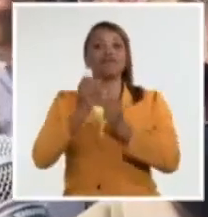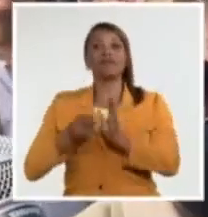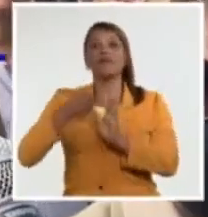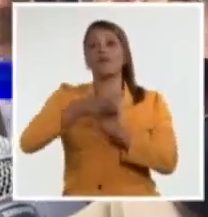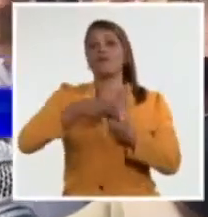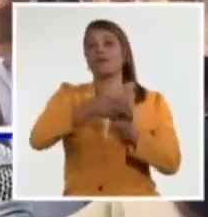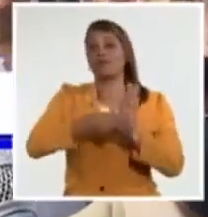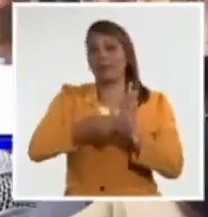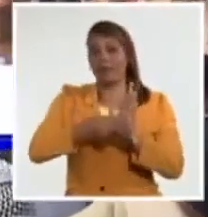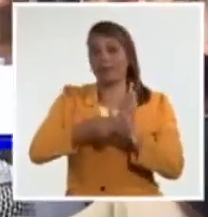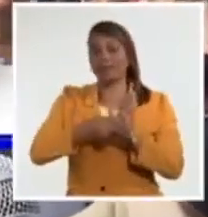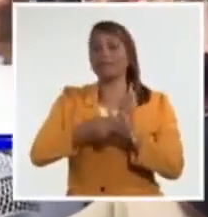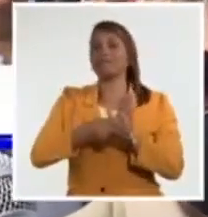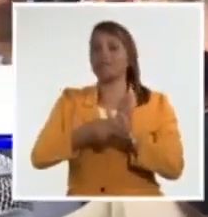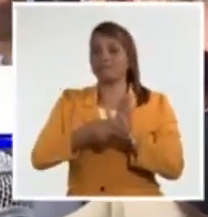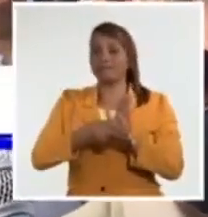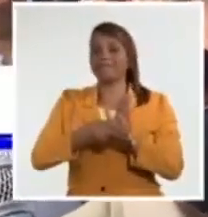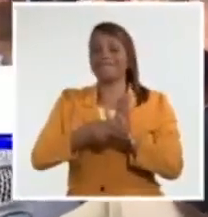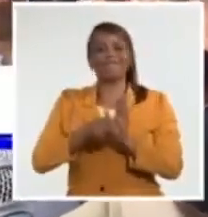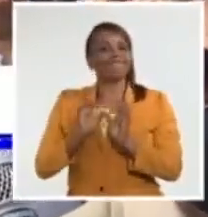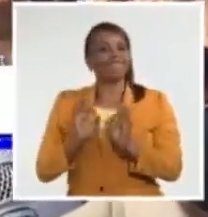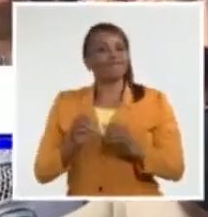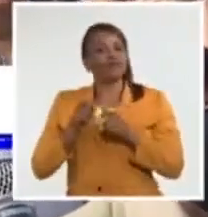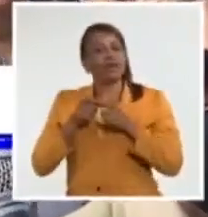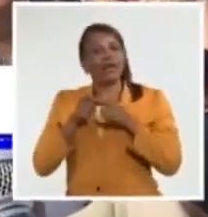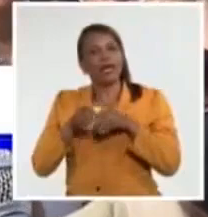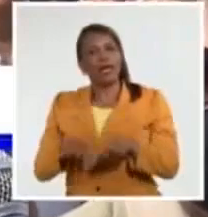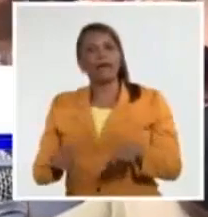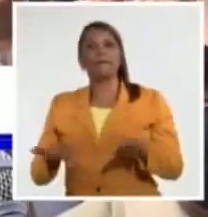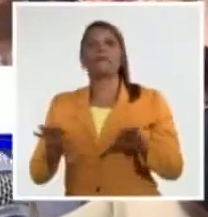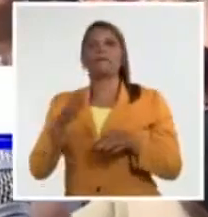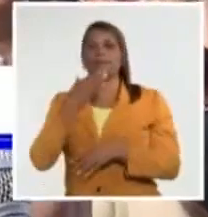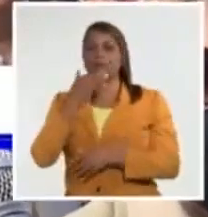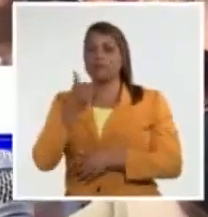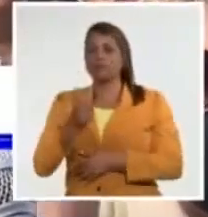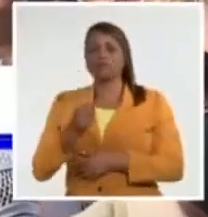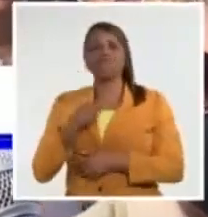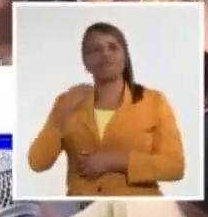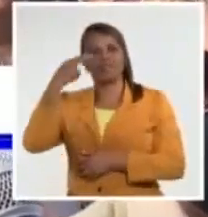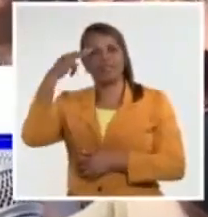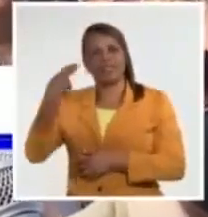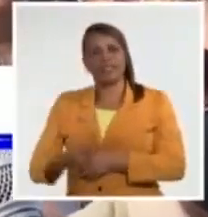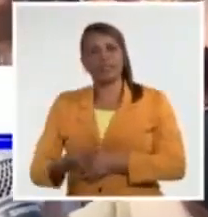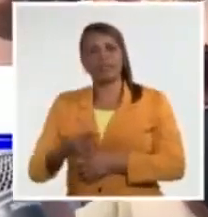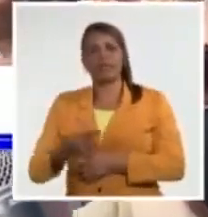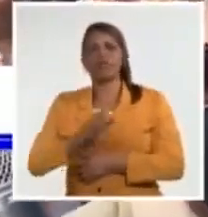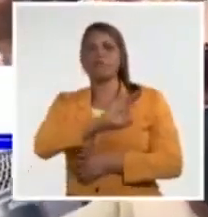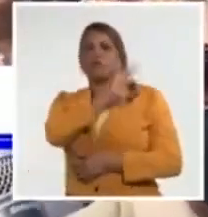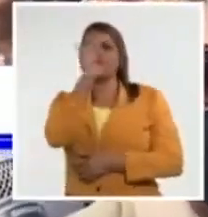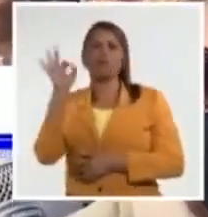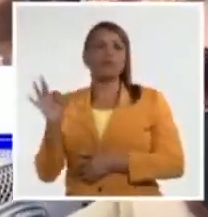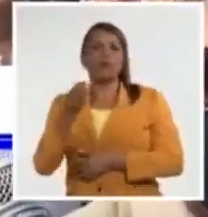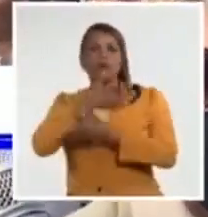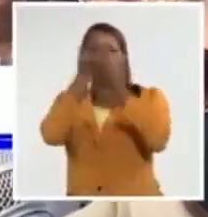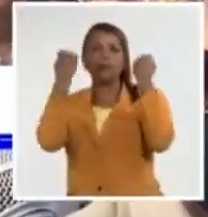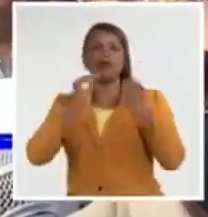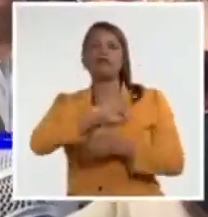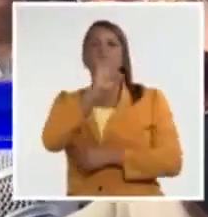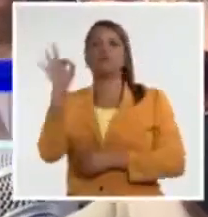locomotora. Ese ejemplo digno que nunca se